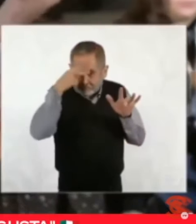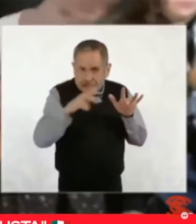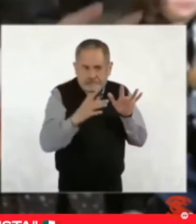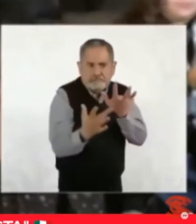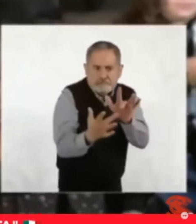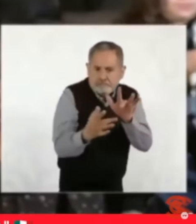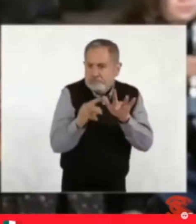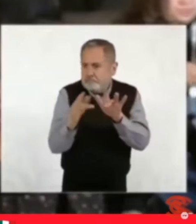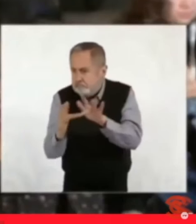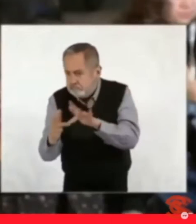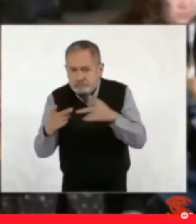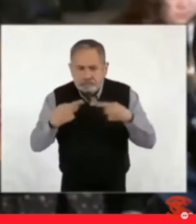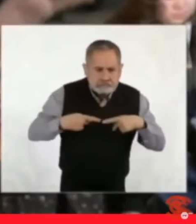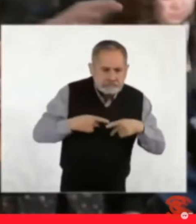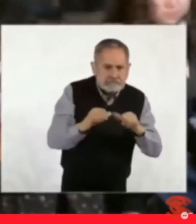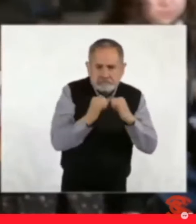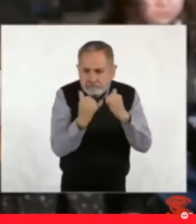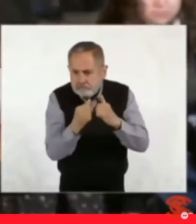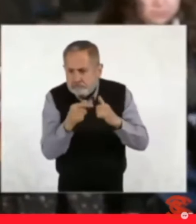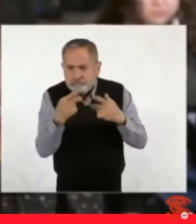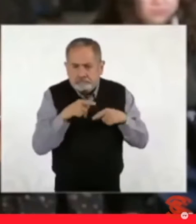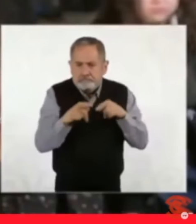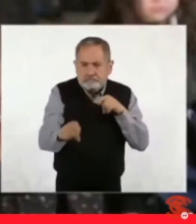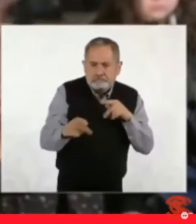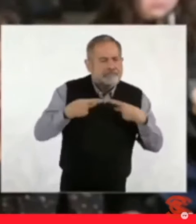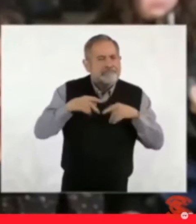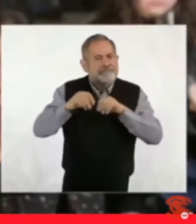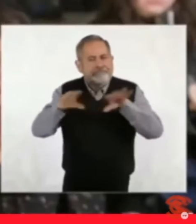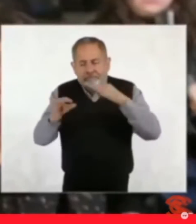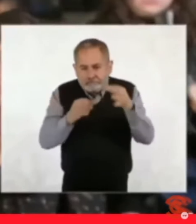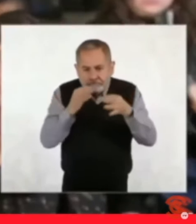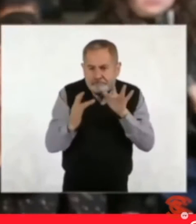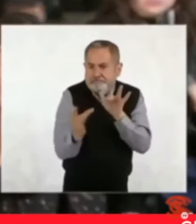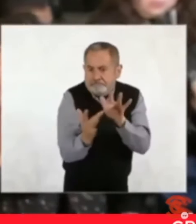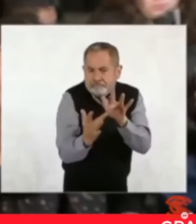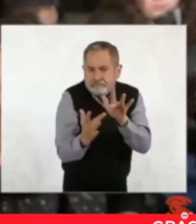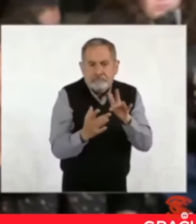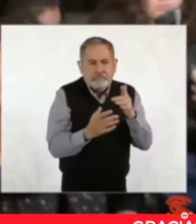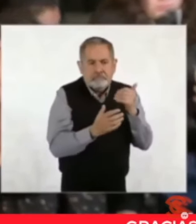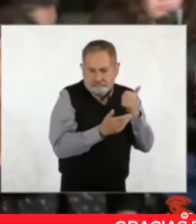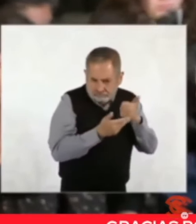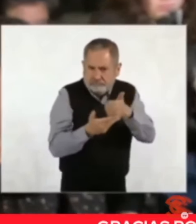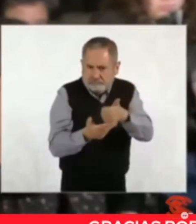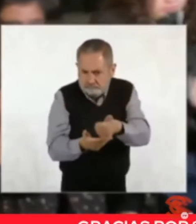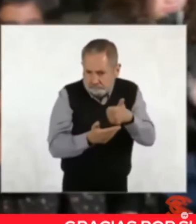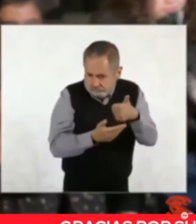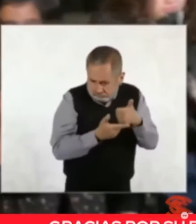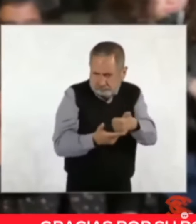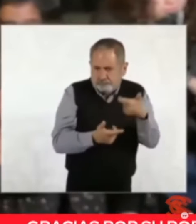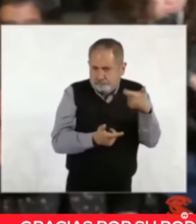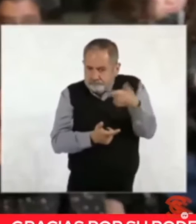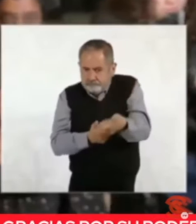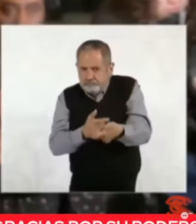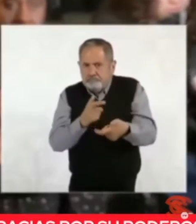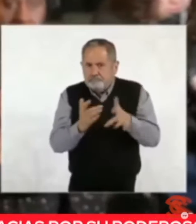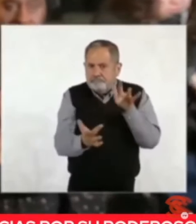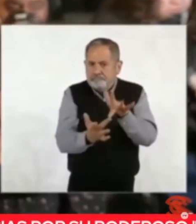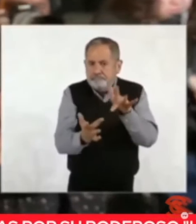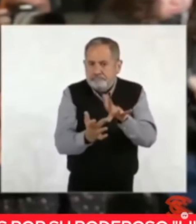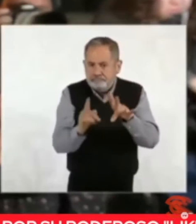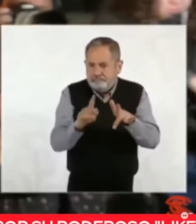civiles, influencers, en lo que, según sus palabras, definió como ayudar a combatir las falsas narrativas que perjudicaran